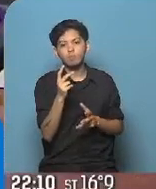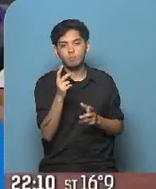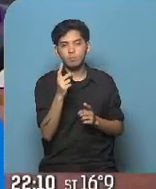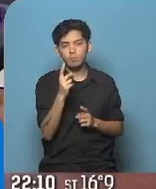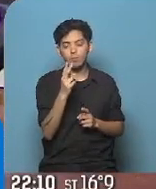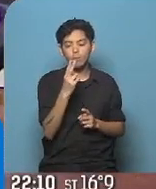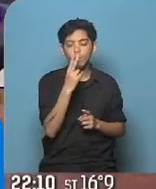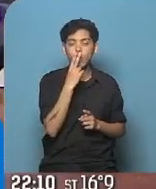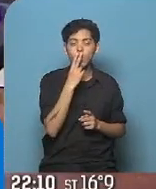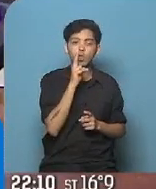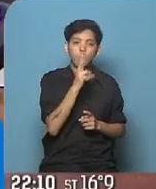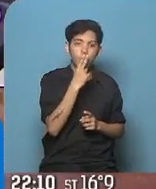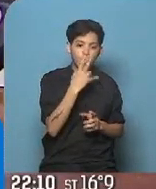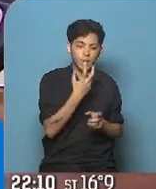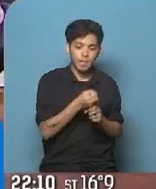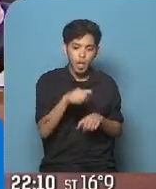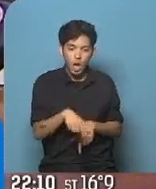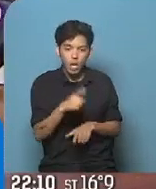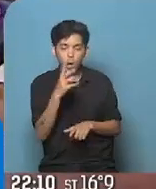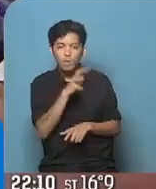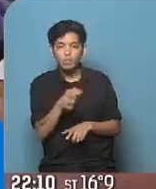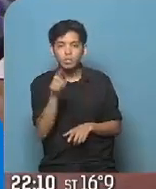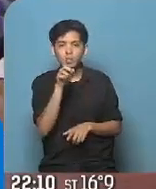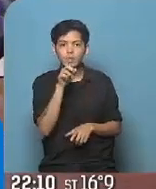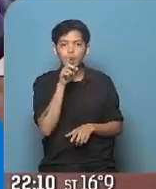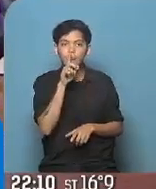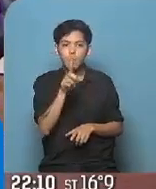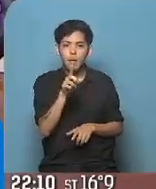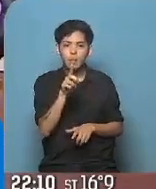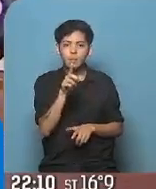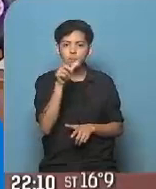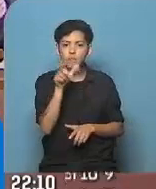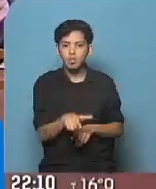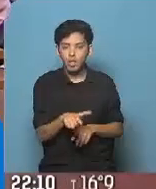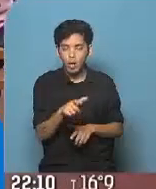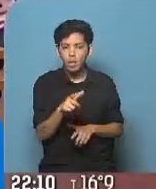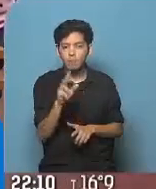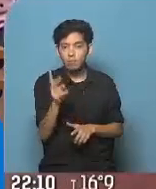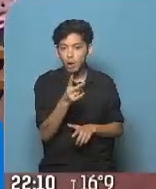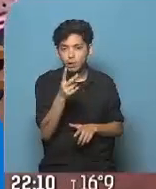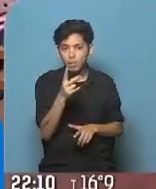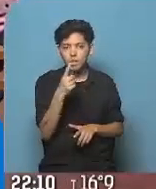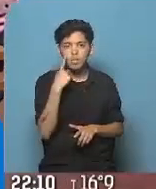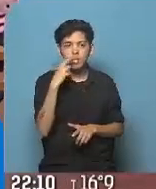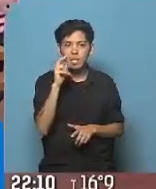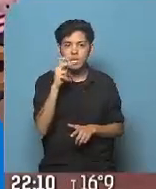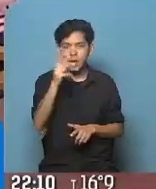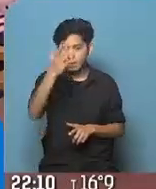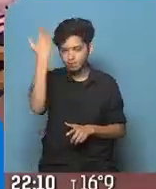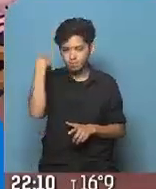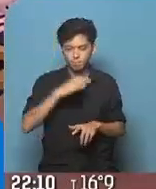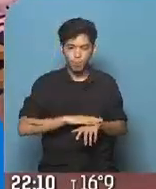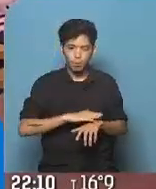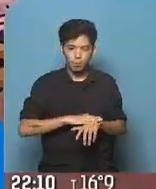2011 ahora 400.000 personas muertas, es decir, la de Siria, y la de Irak en su momento